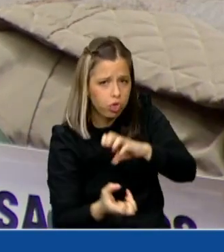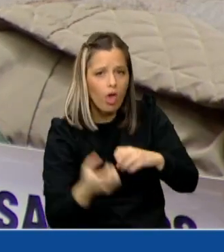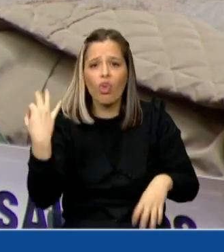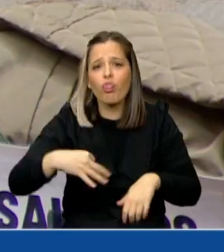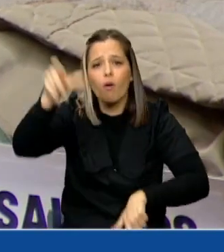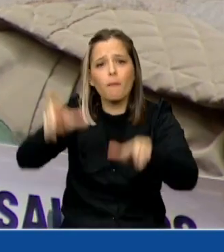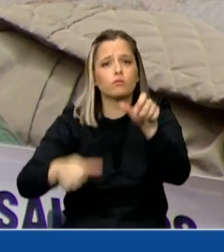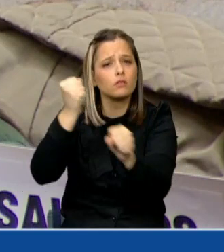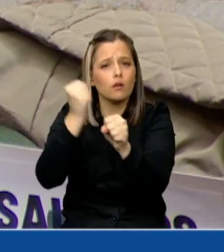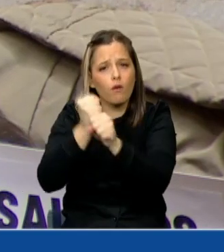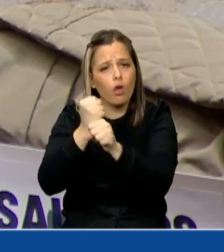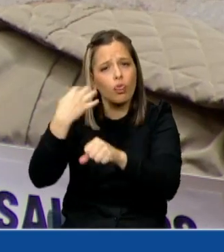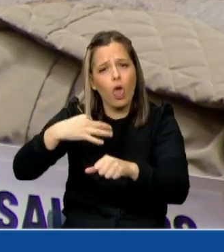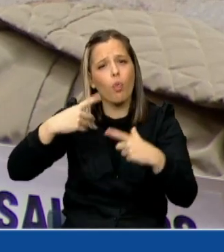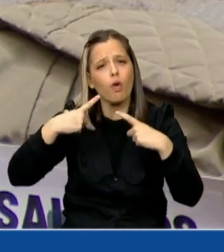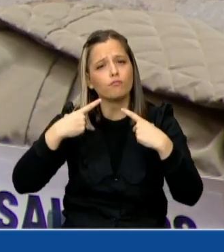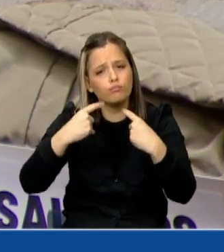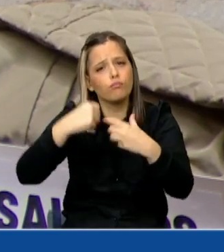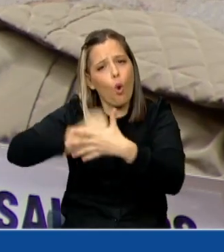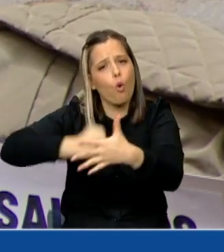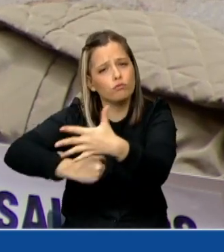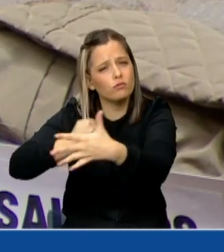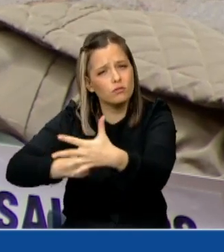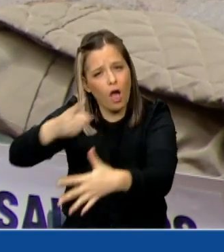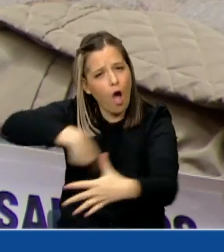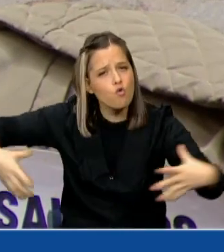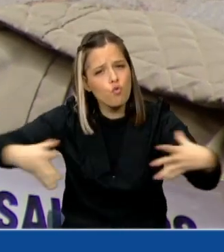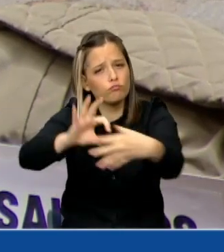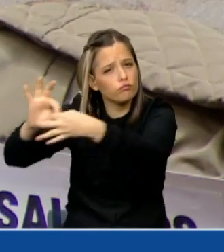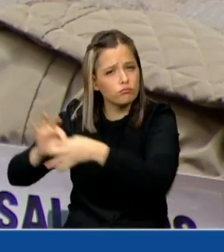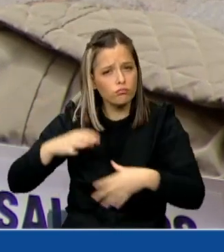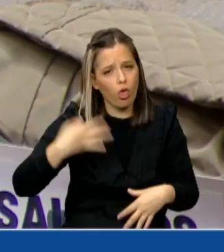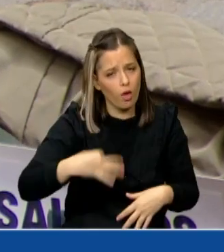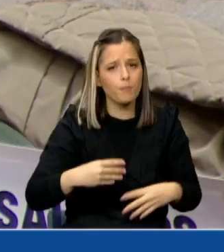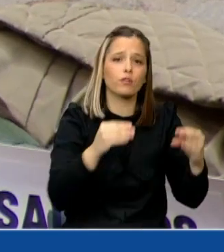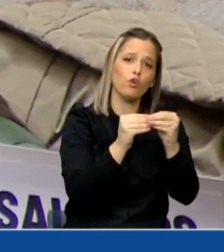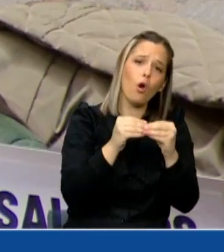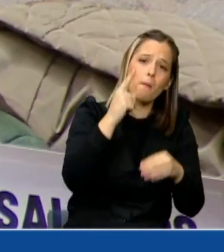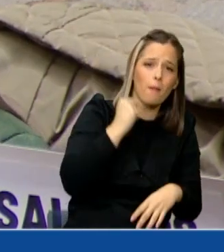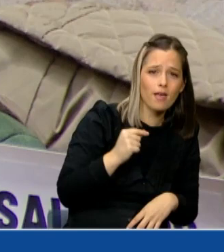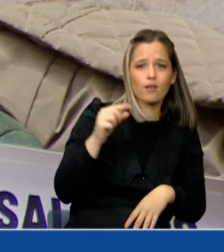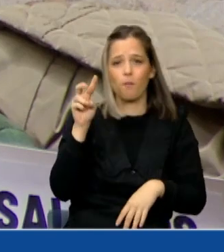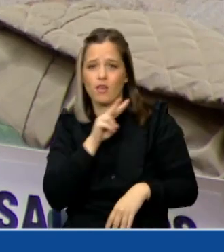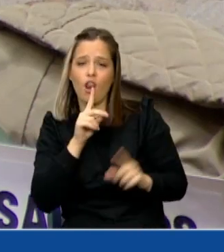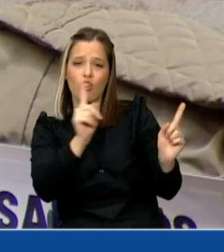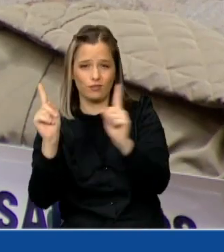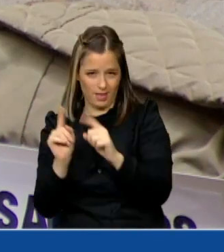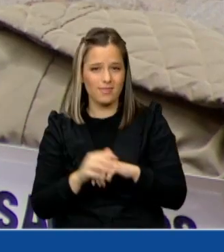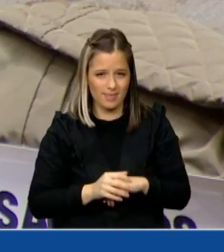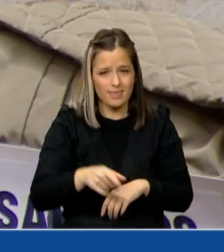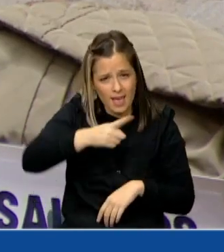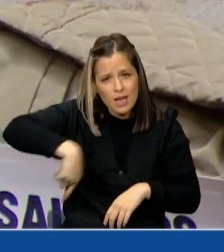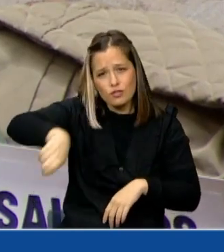y un enfrentamiento? Miren, mis compañeras y compañeros docentes que están desarrollando